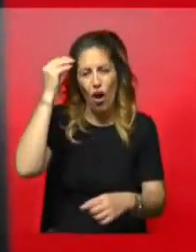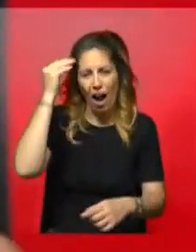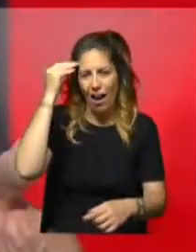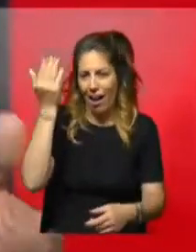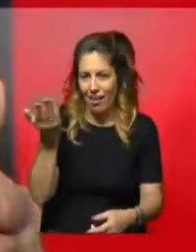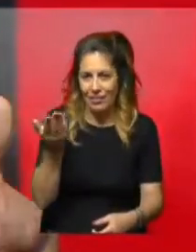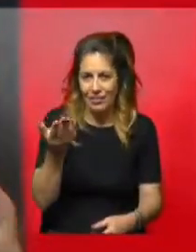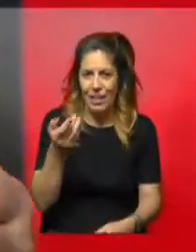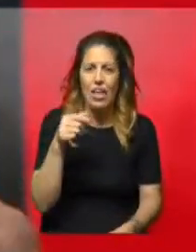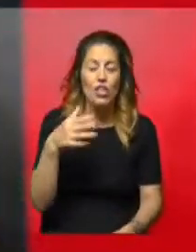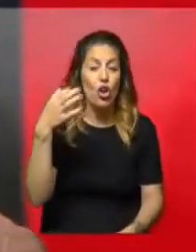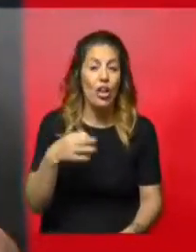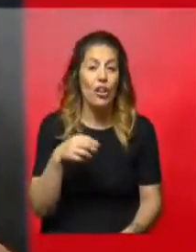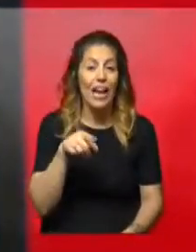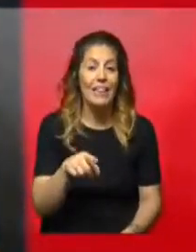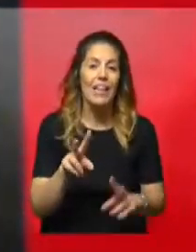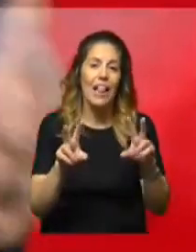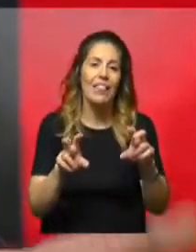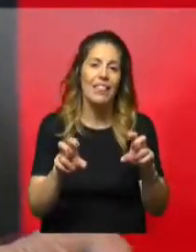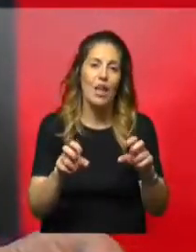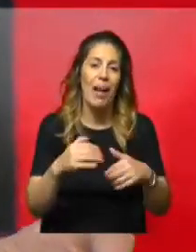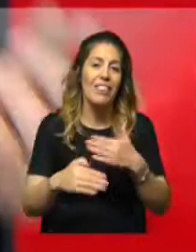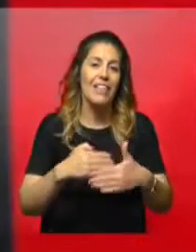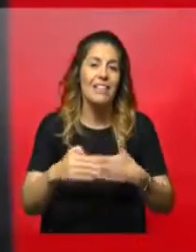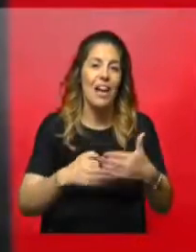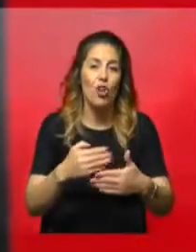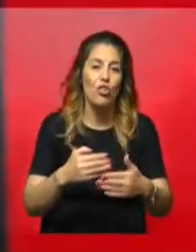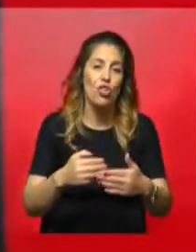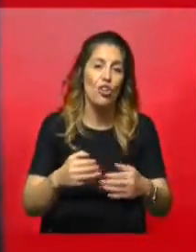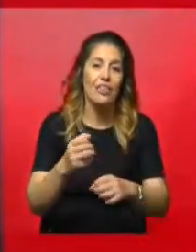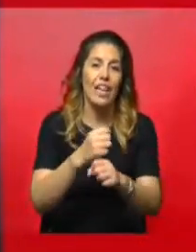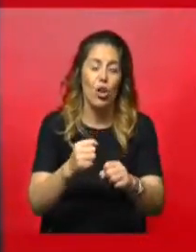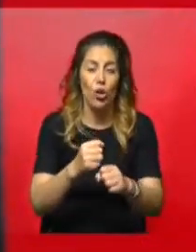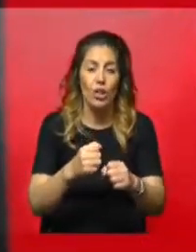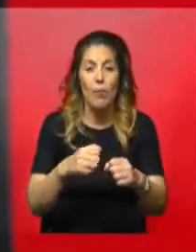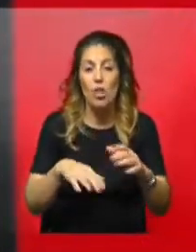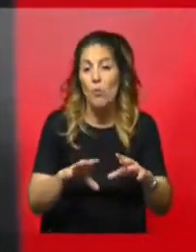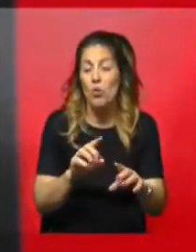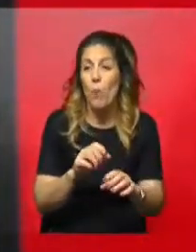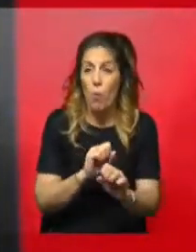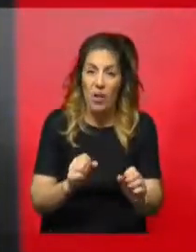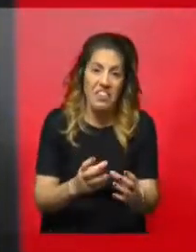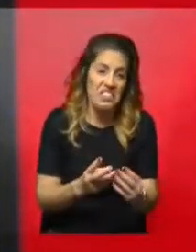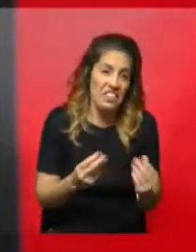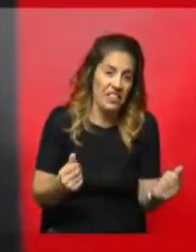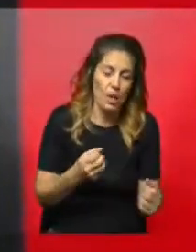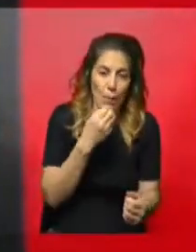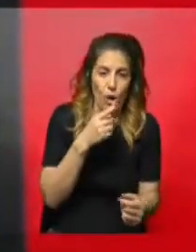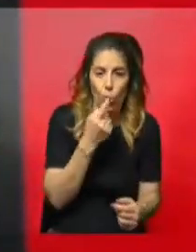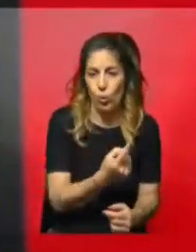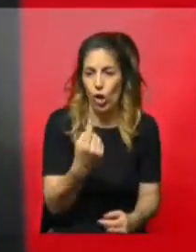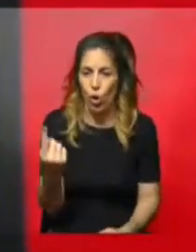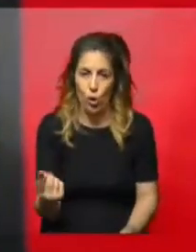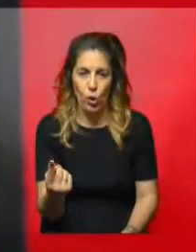yo creo que ahí el tema de las del desarrollo de las técnicas más allá que uno se puede sentir mejor con una que con otra es